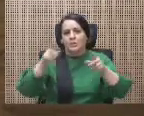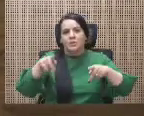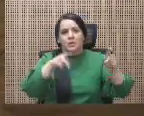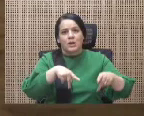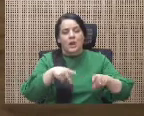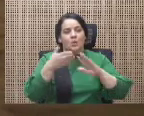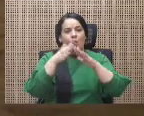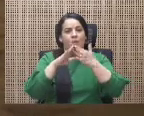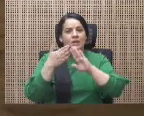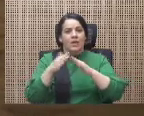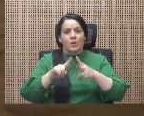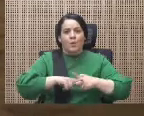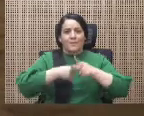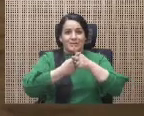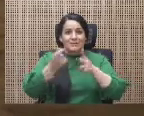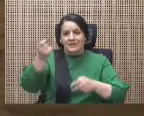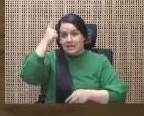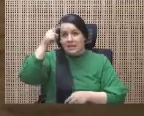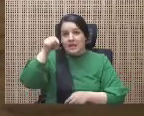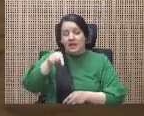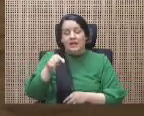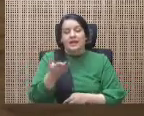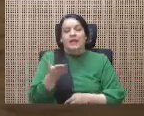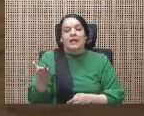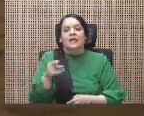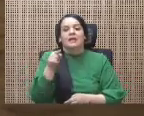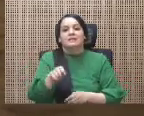si comienza a interpretarse que